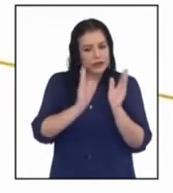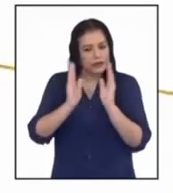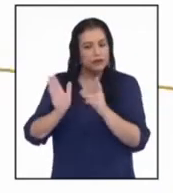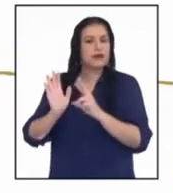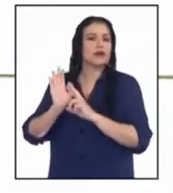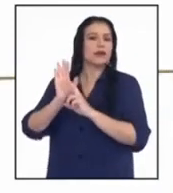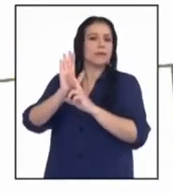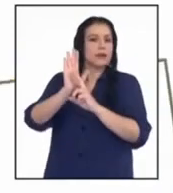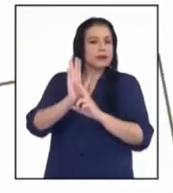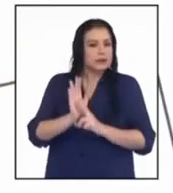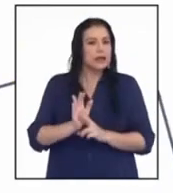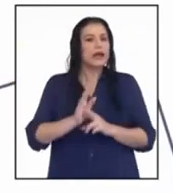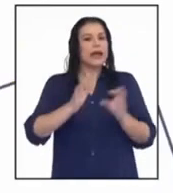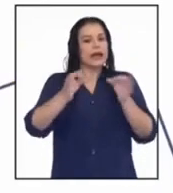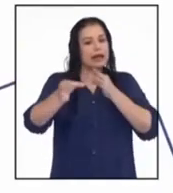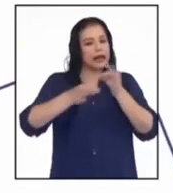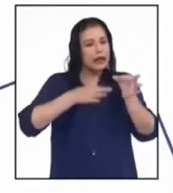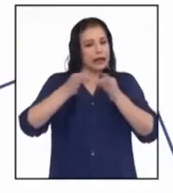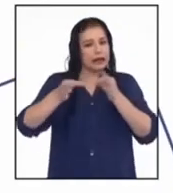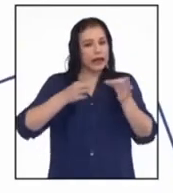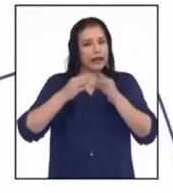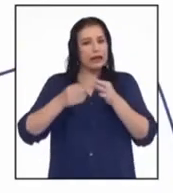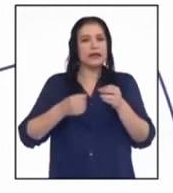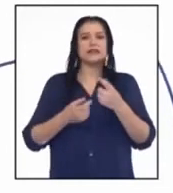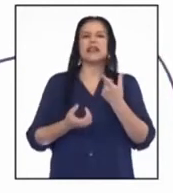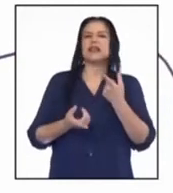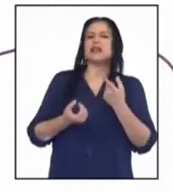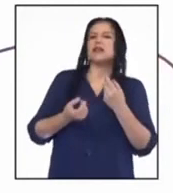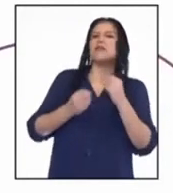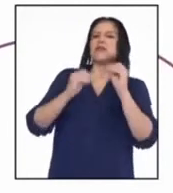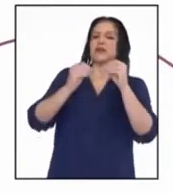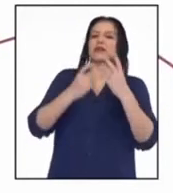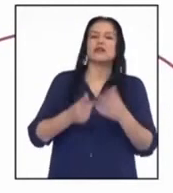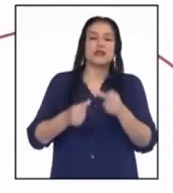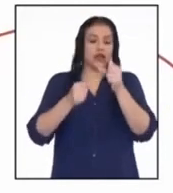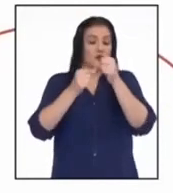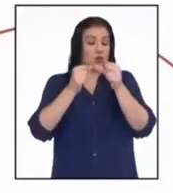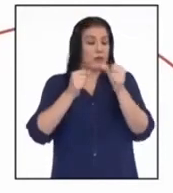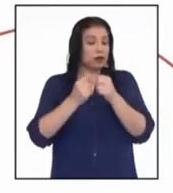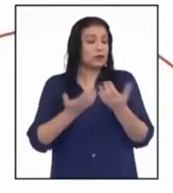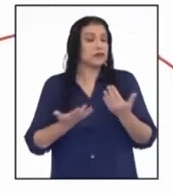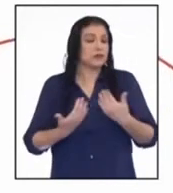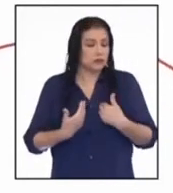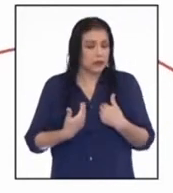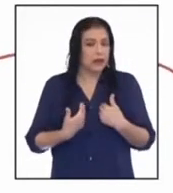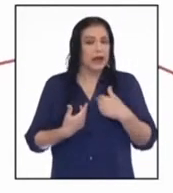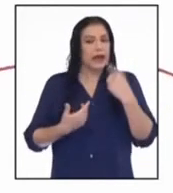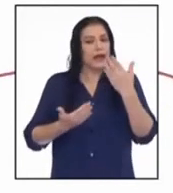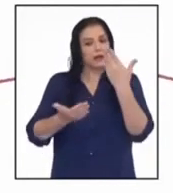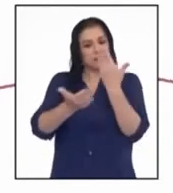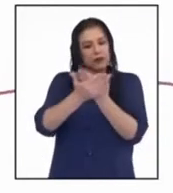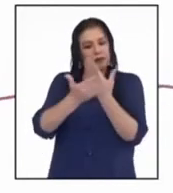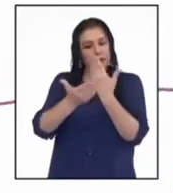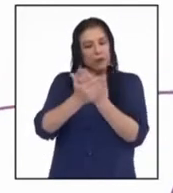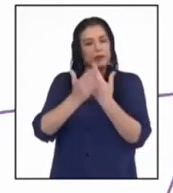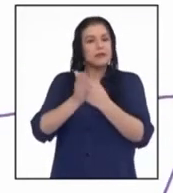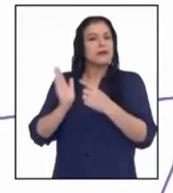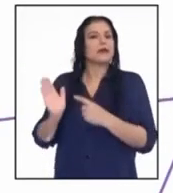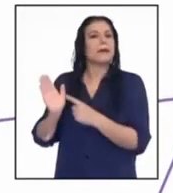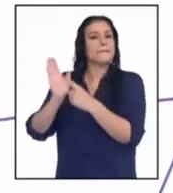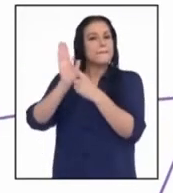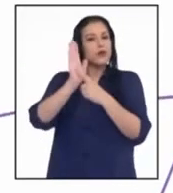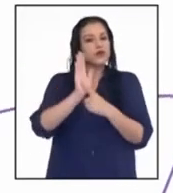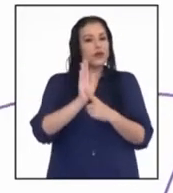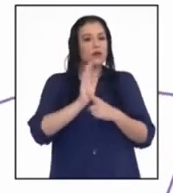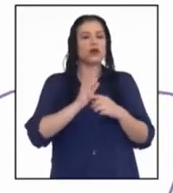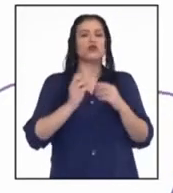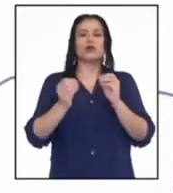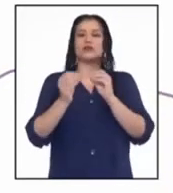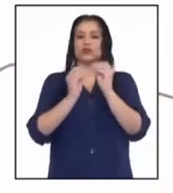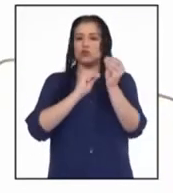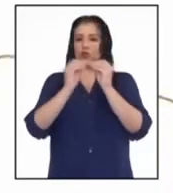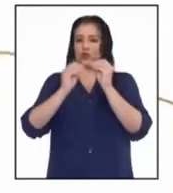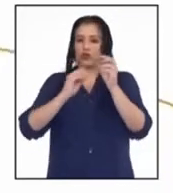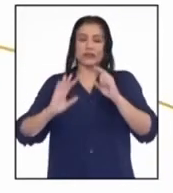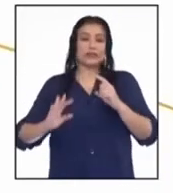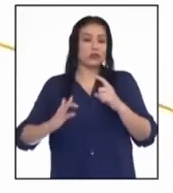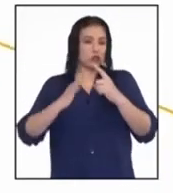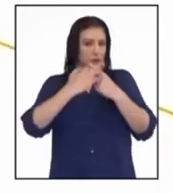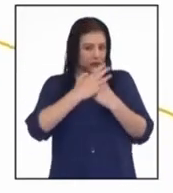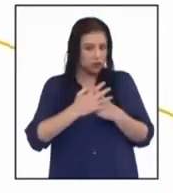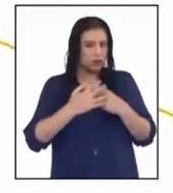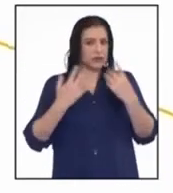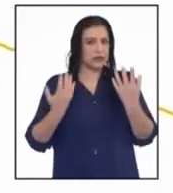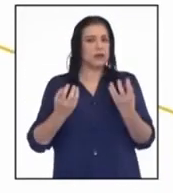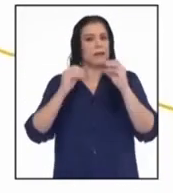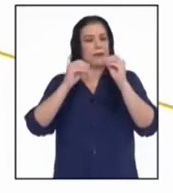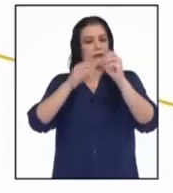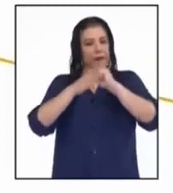la representación, el análisis y la interpretación de datos obtenidos. Estas evidencias deben visualizarse al resolver situaciones relacionadas con